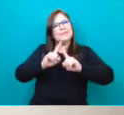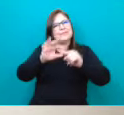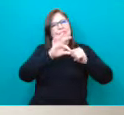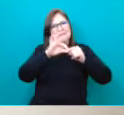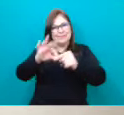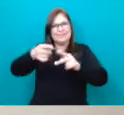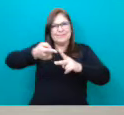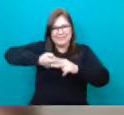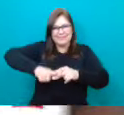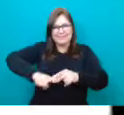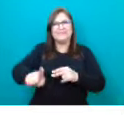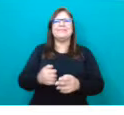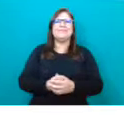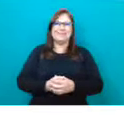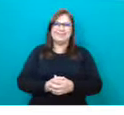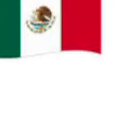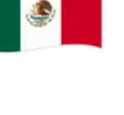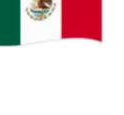Comenzamos.